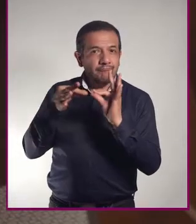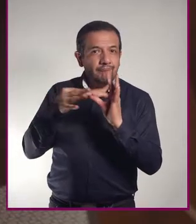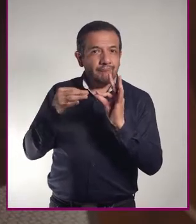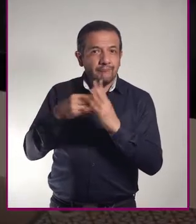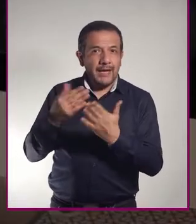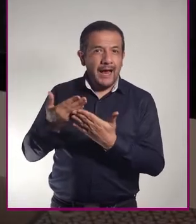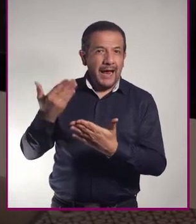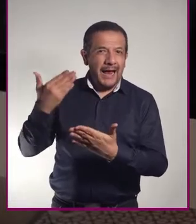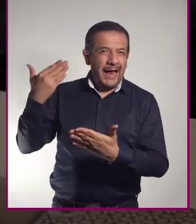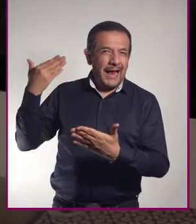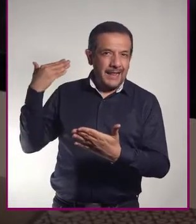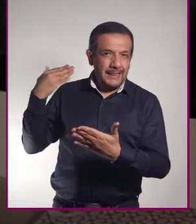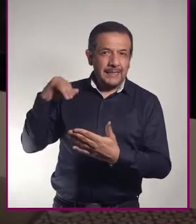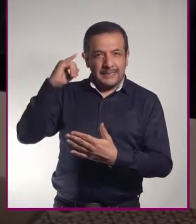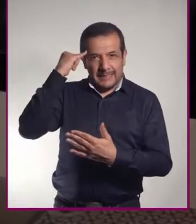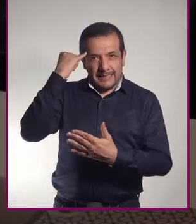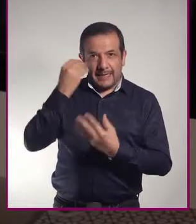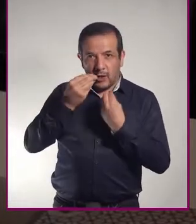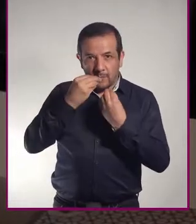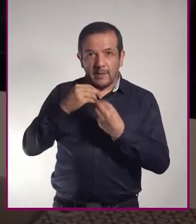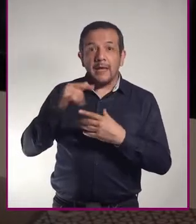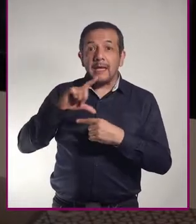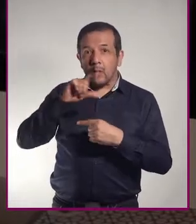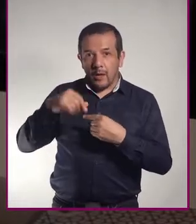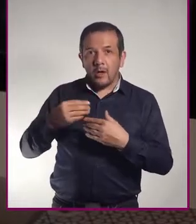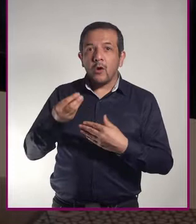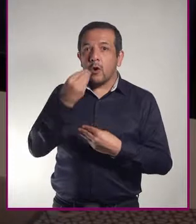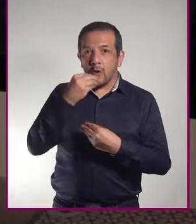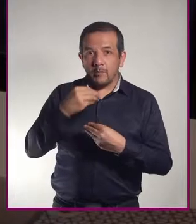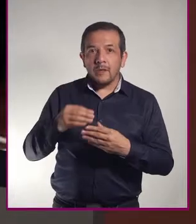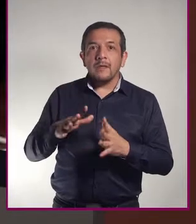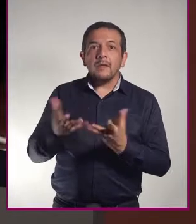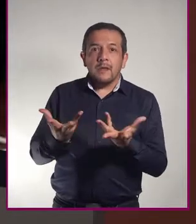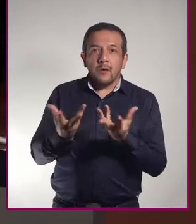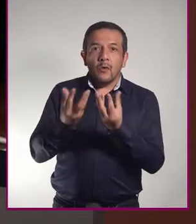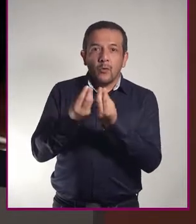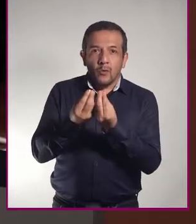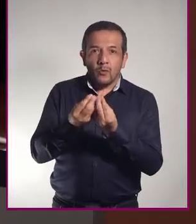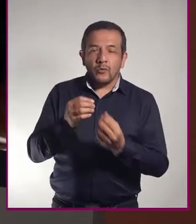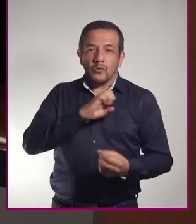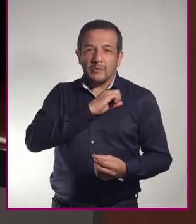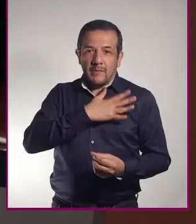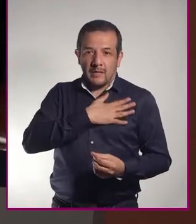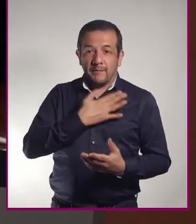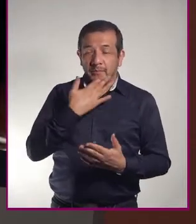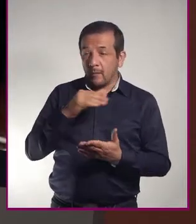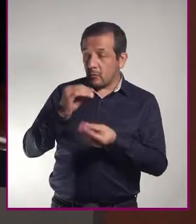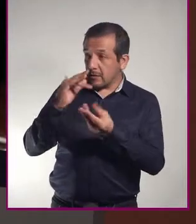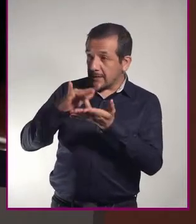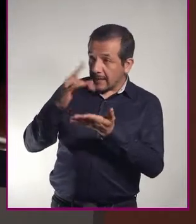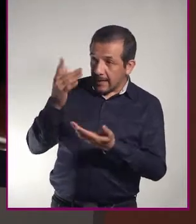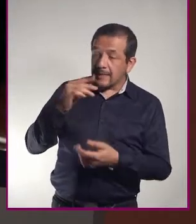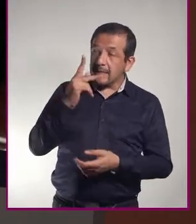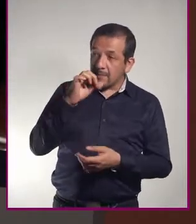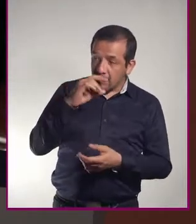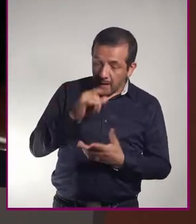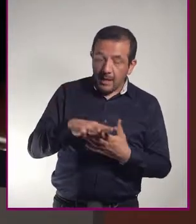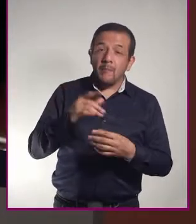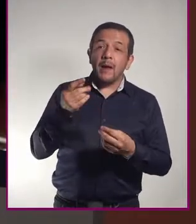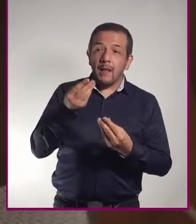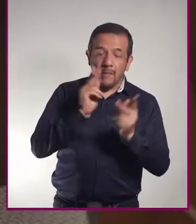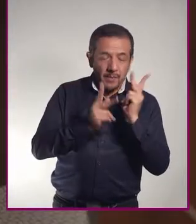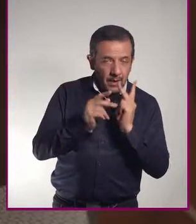colonial. Doctor, bienvenido, muchas gracias por estar con nosotros. Gracias, Pamela, por la invitación y por la oportunidad de platicar con su